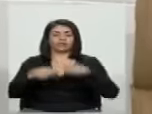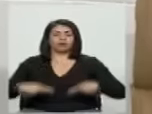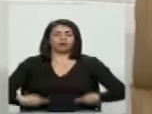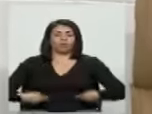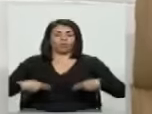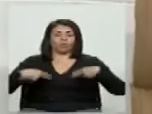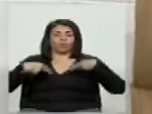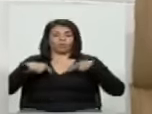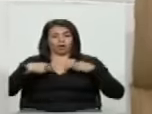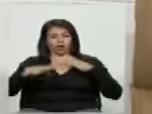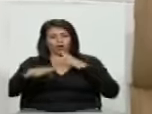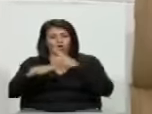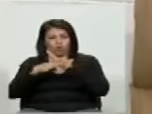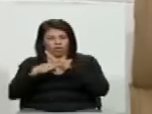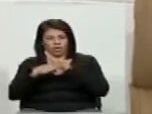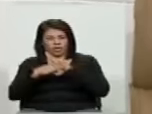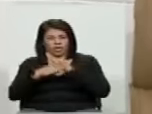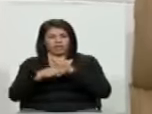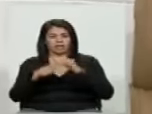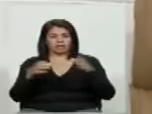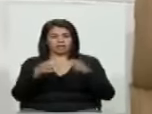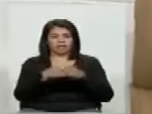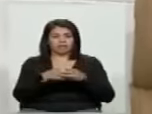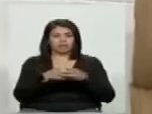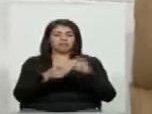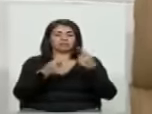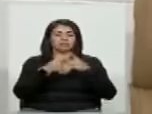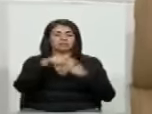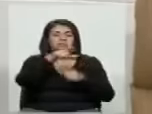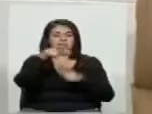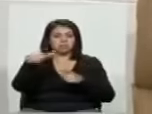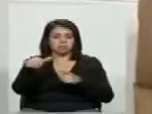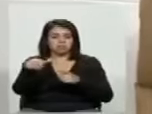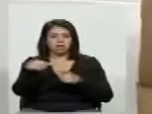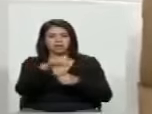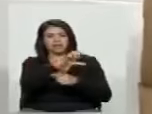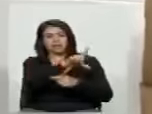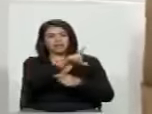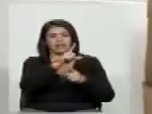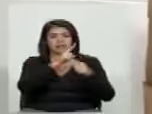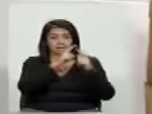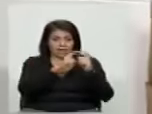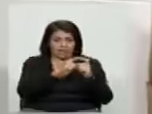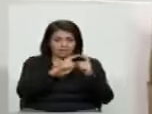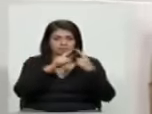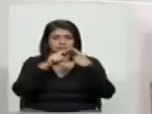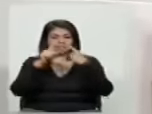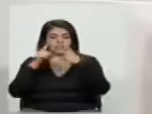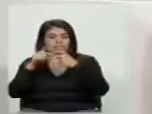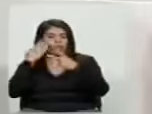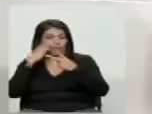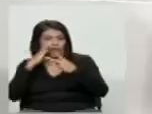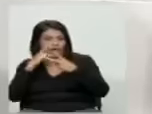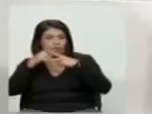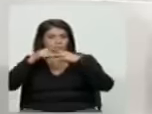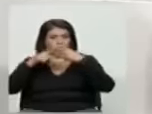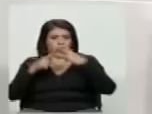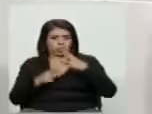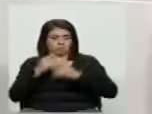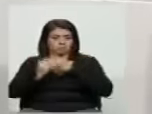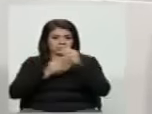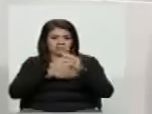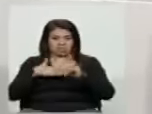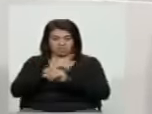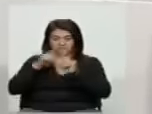humanidad contra estas ratas de Zuckerberg y el otro, Bezos, Musk. Contra estos nuevos señores feudales que